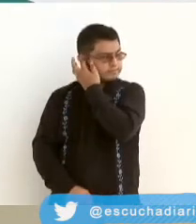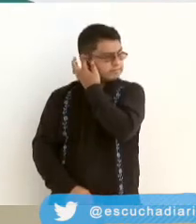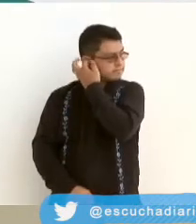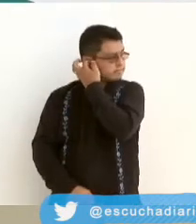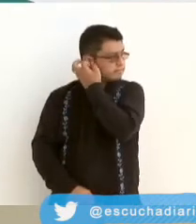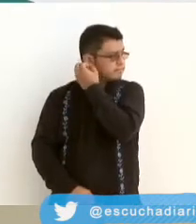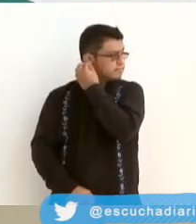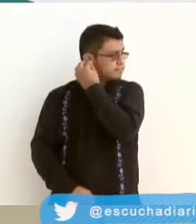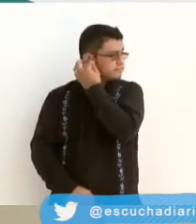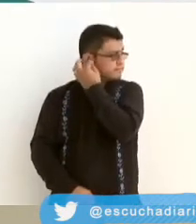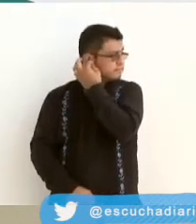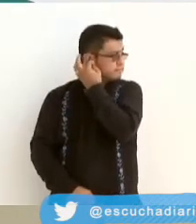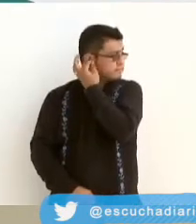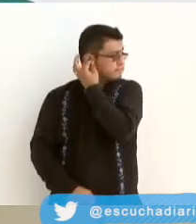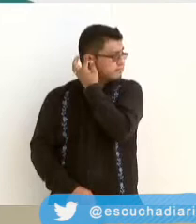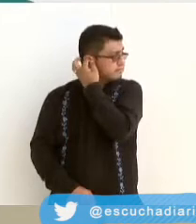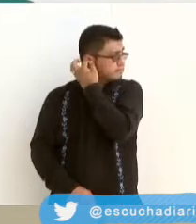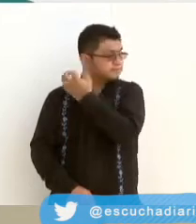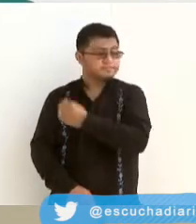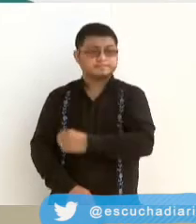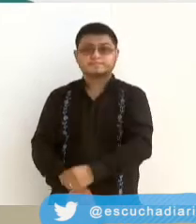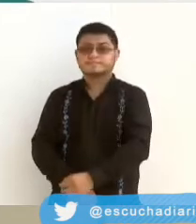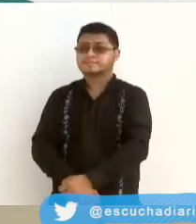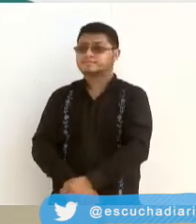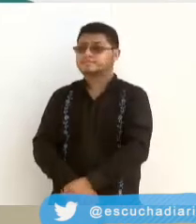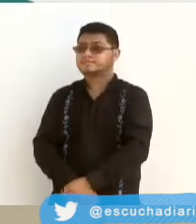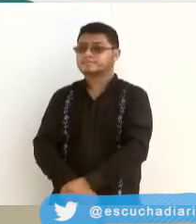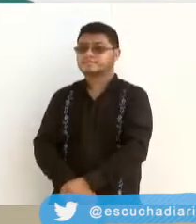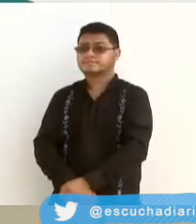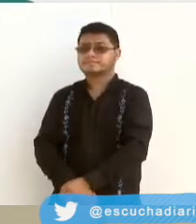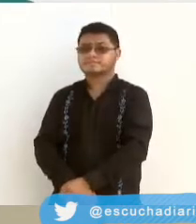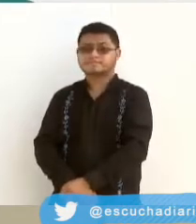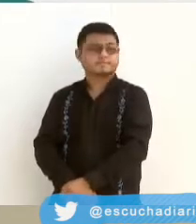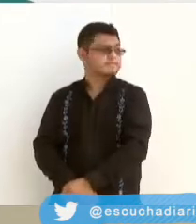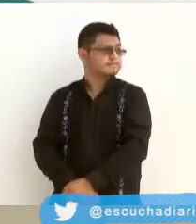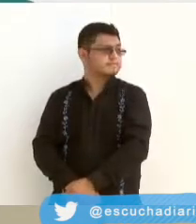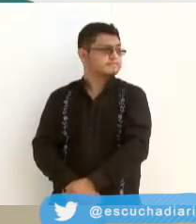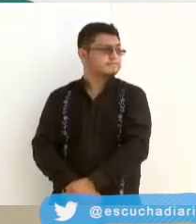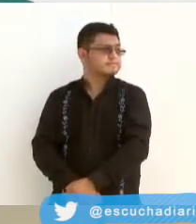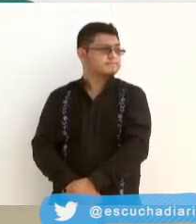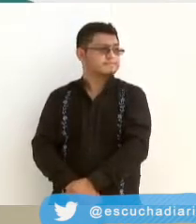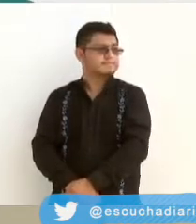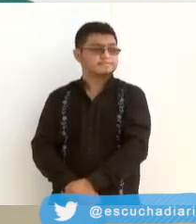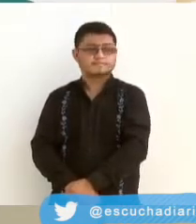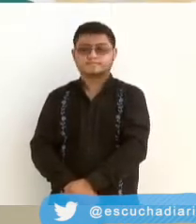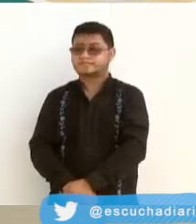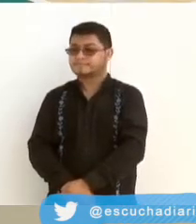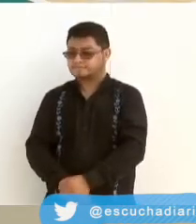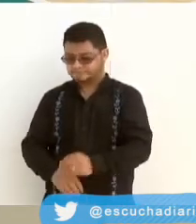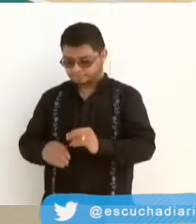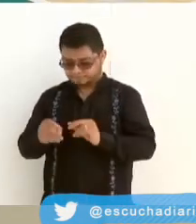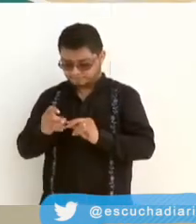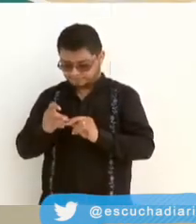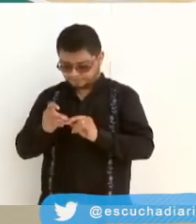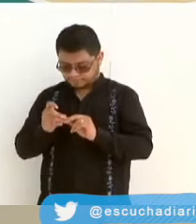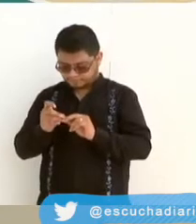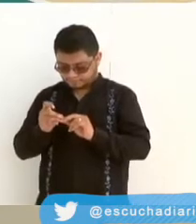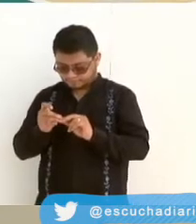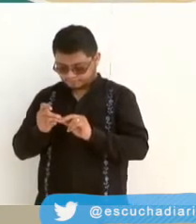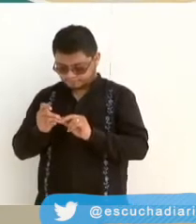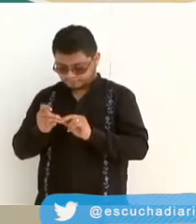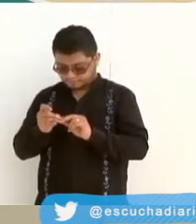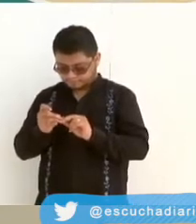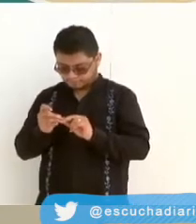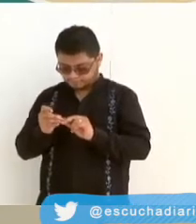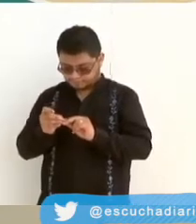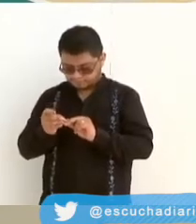Escárcega, Campeche. Escárcega es el corazón del Tren Maya. Es el único lugar en el que coinciden tres tramos,